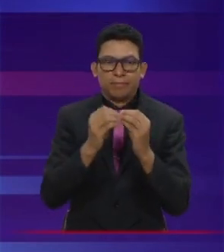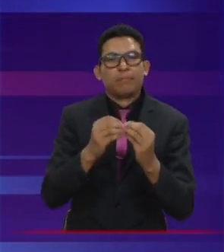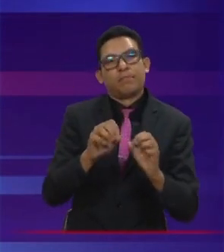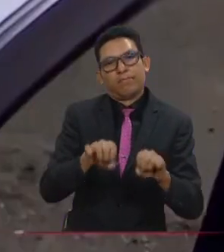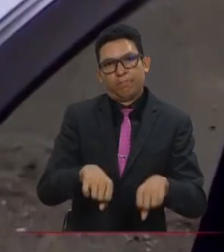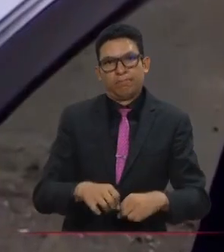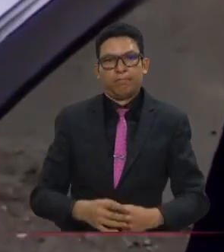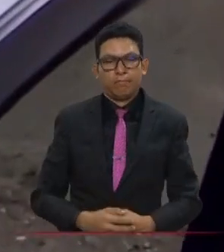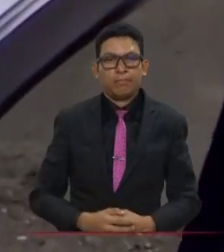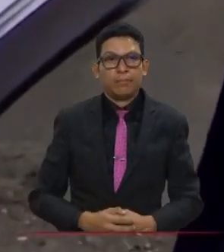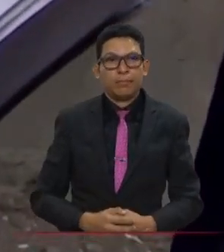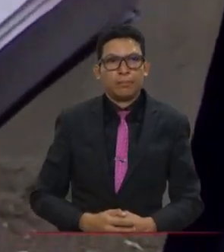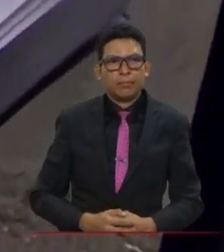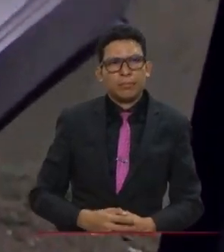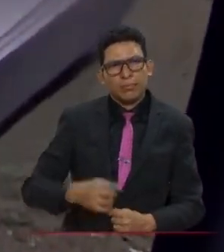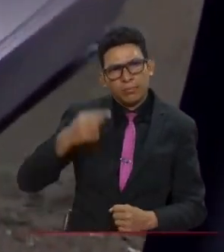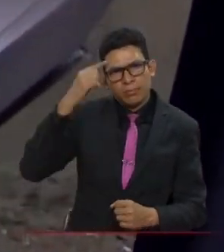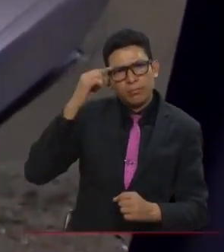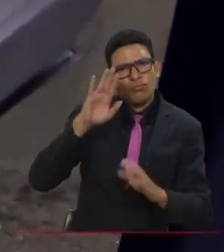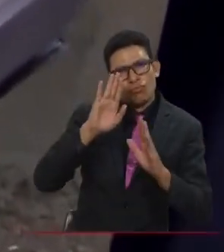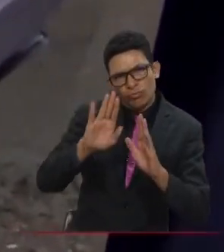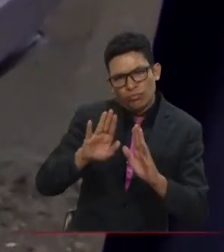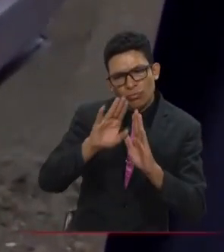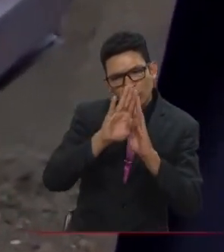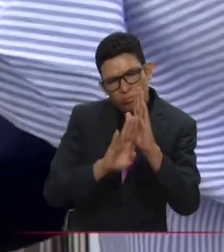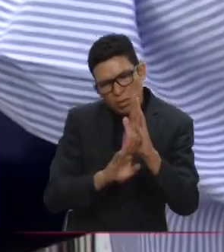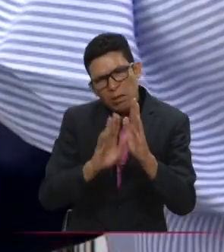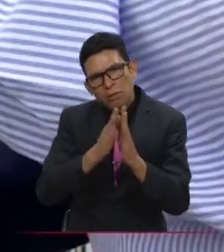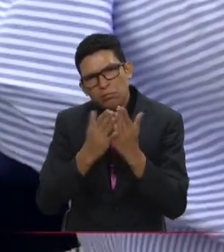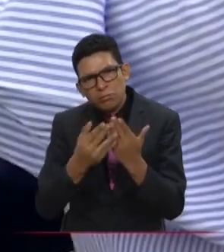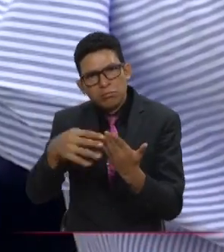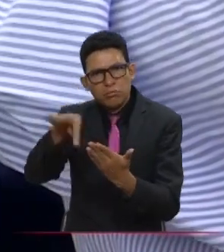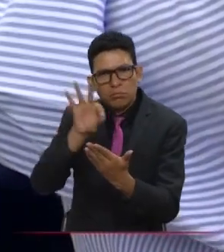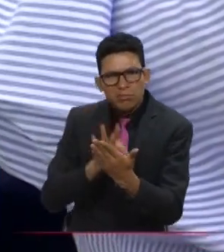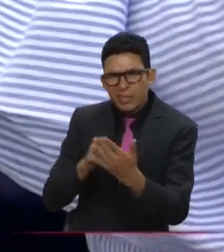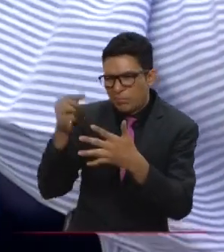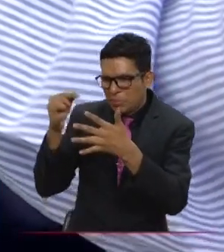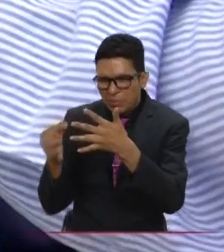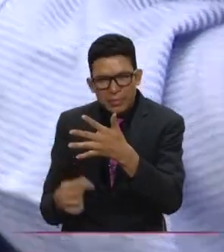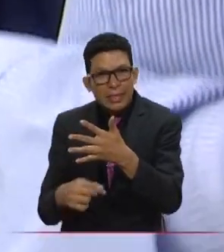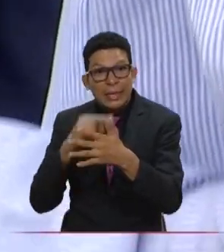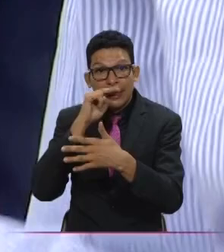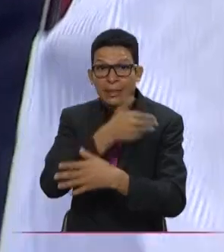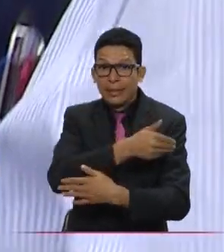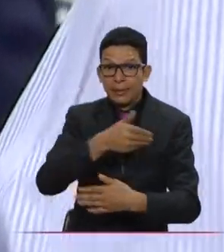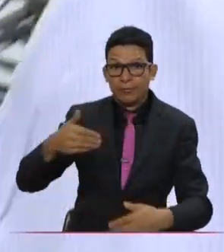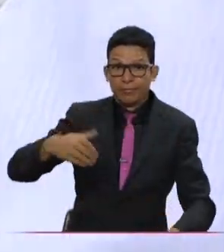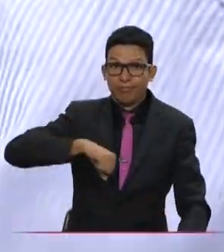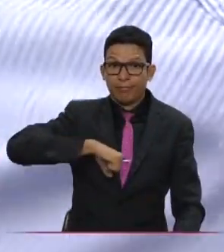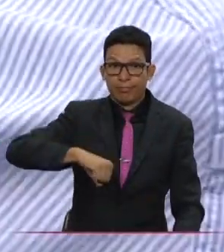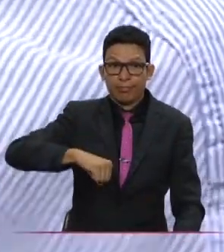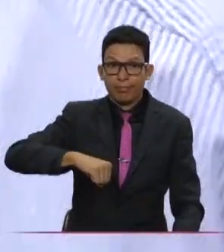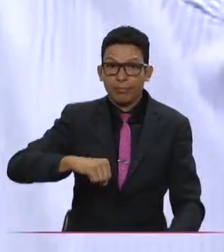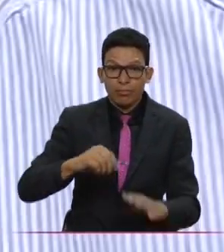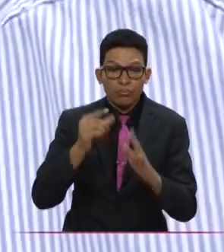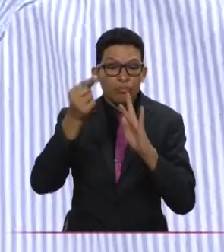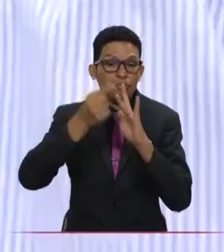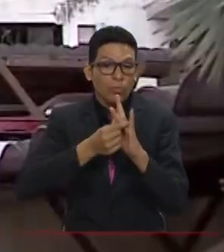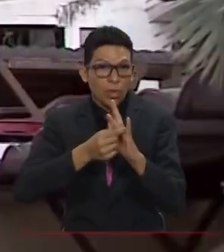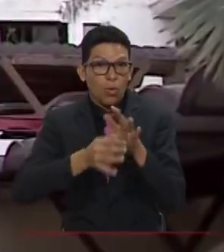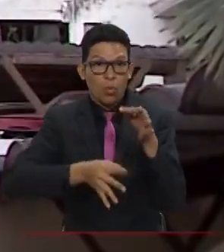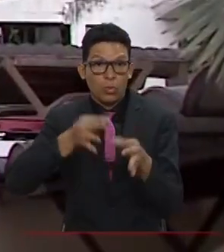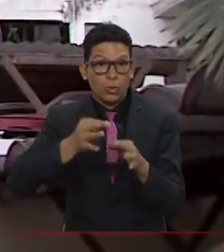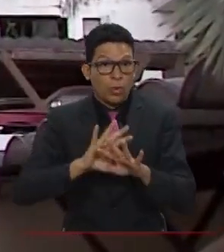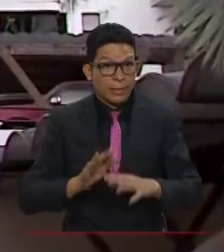generaciones Más allá de estas connotaciones y sobre todo de los derechos de las niñas el matrimonio más que una institución con efectos